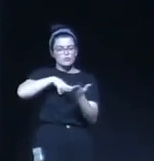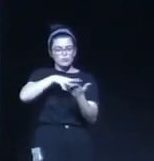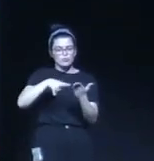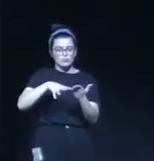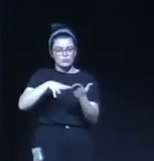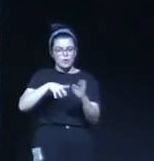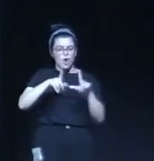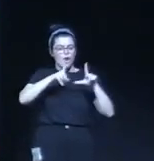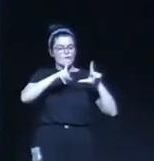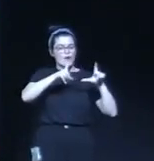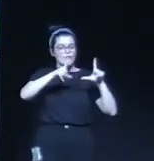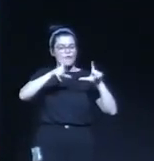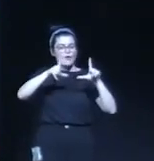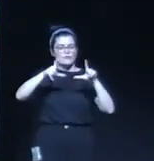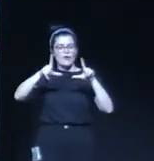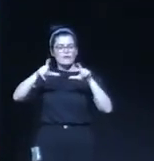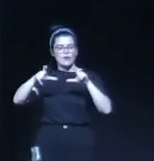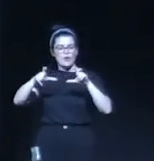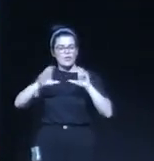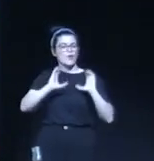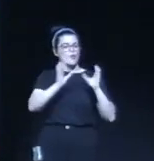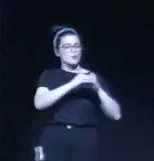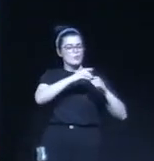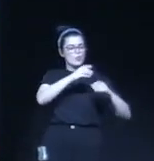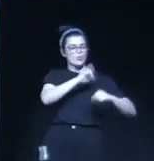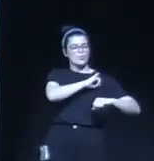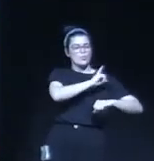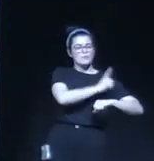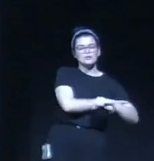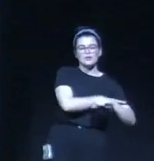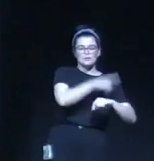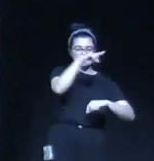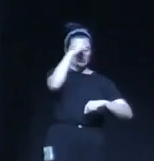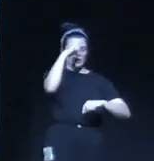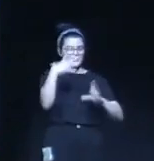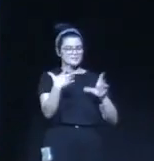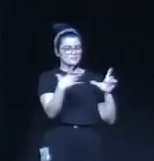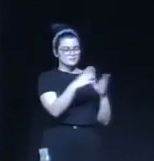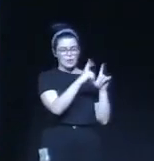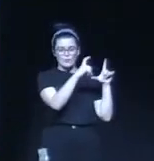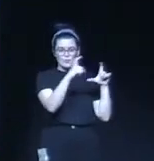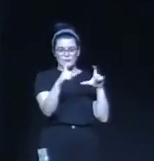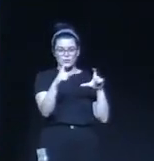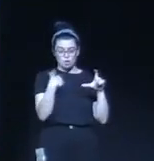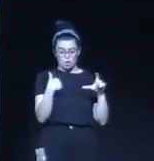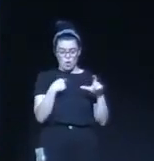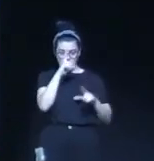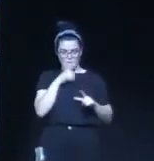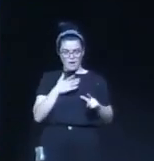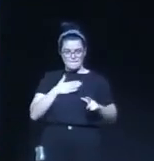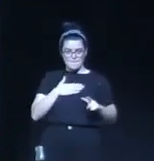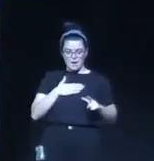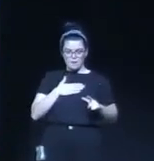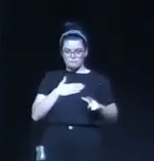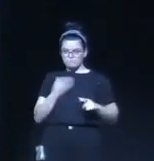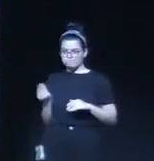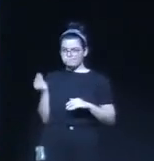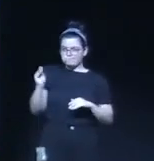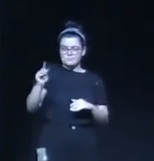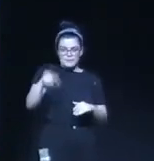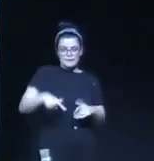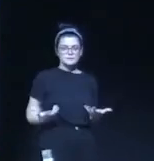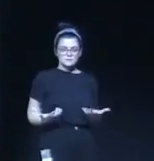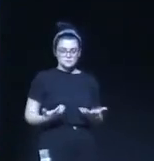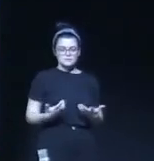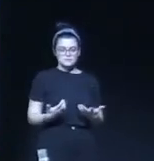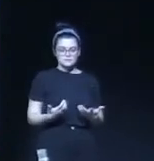fotos de todos los grupos de deportivos y culturales, ¿eh? Y tú tienes que poner tu imagen. Begoña cuenta como ella, a pesar